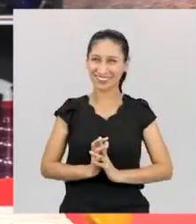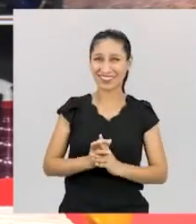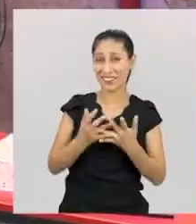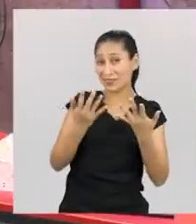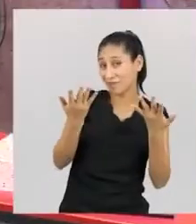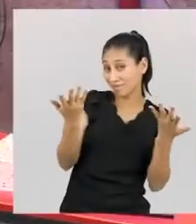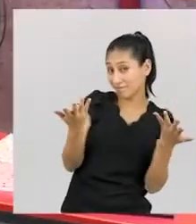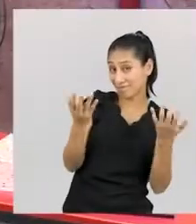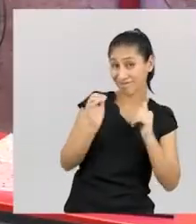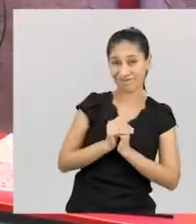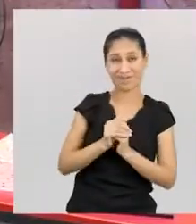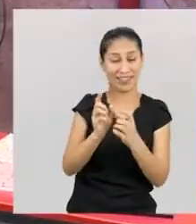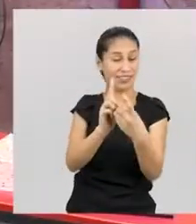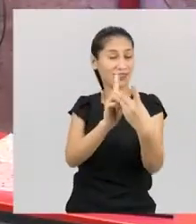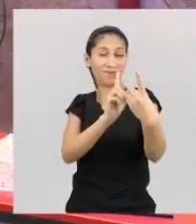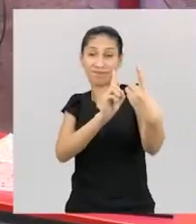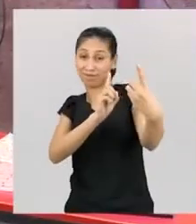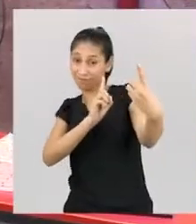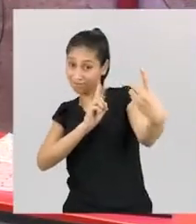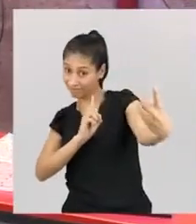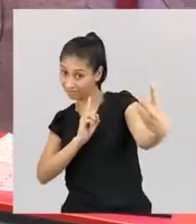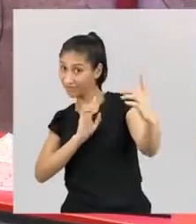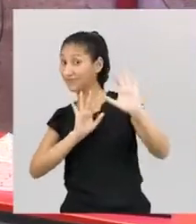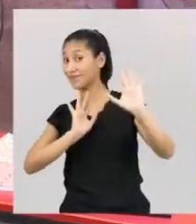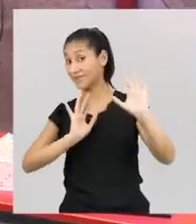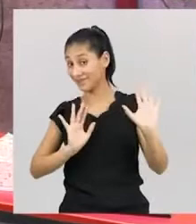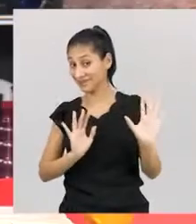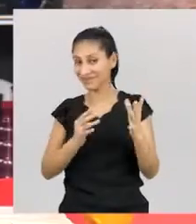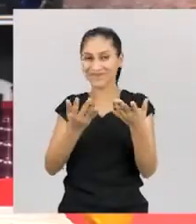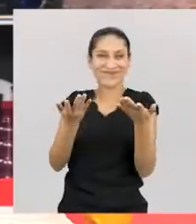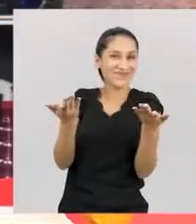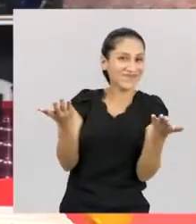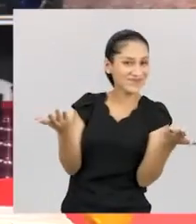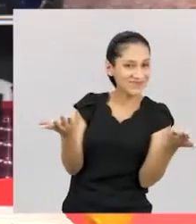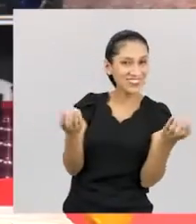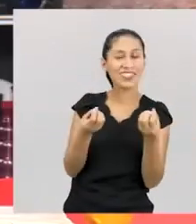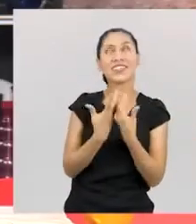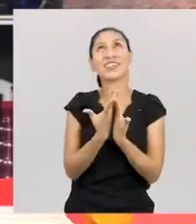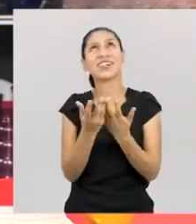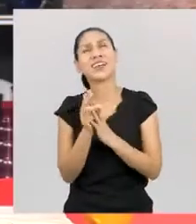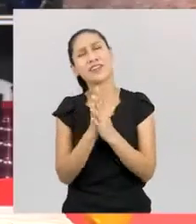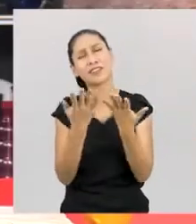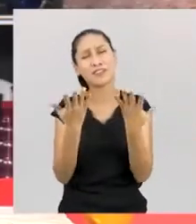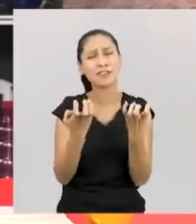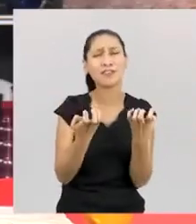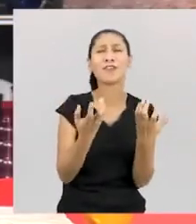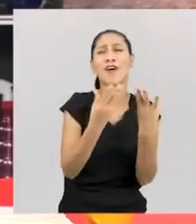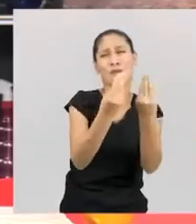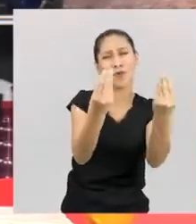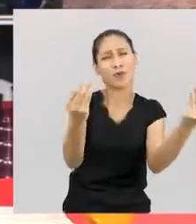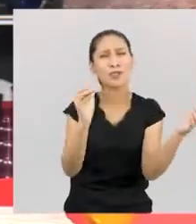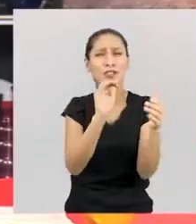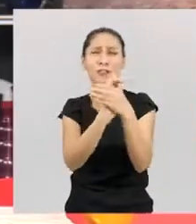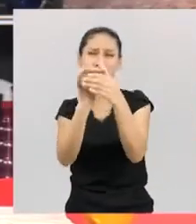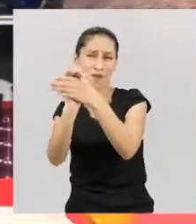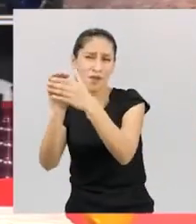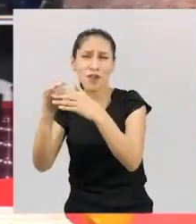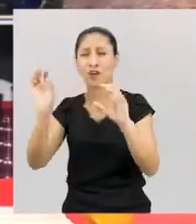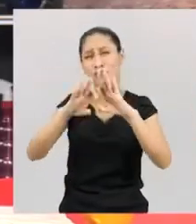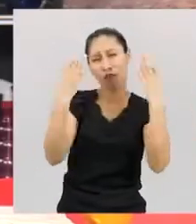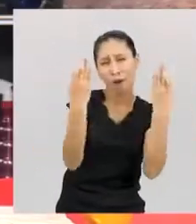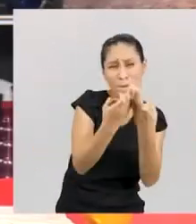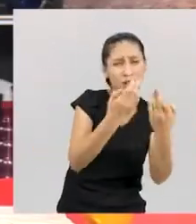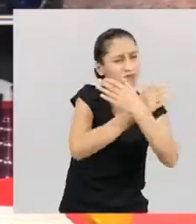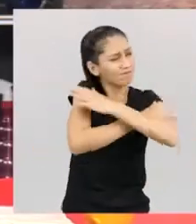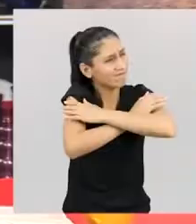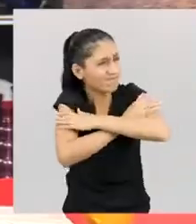nomás. La distancia social. Ay. ¿Cómo me gustaría abrazar a mucha gente como mi familia